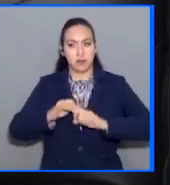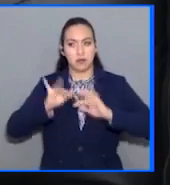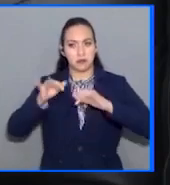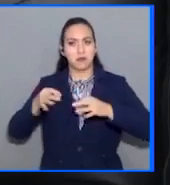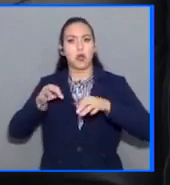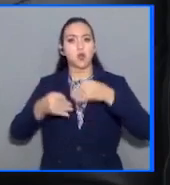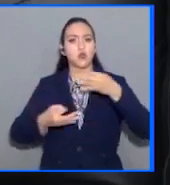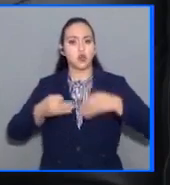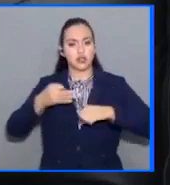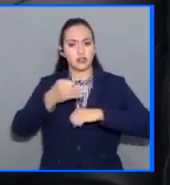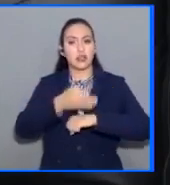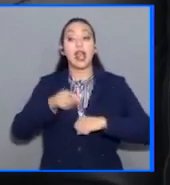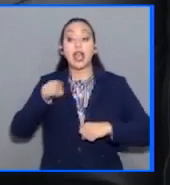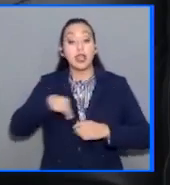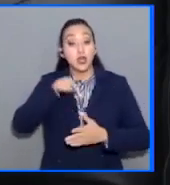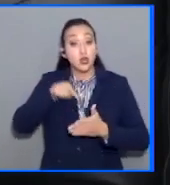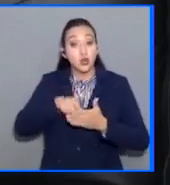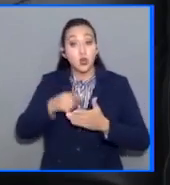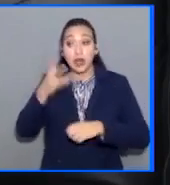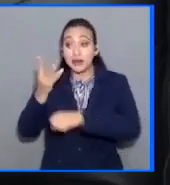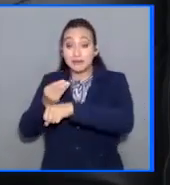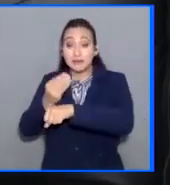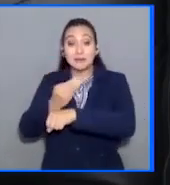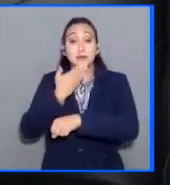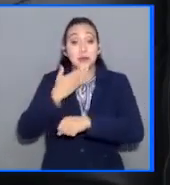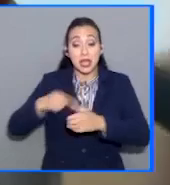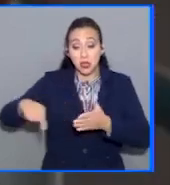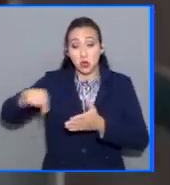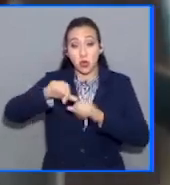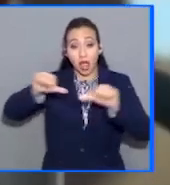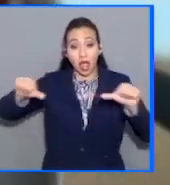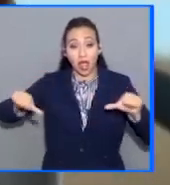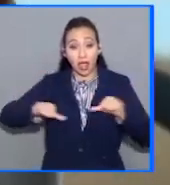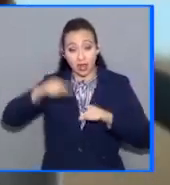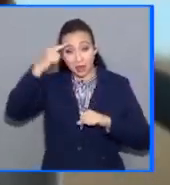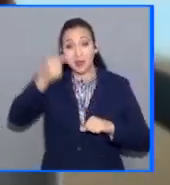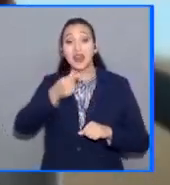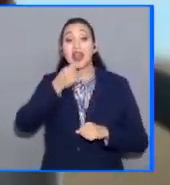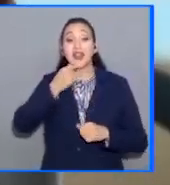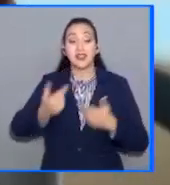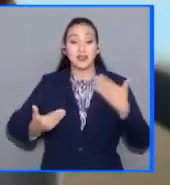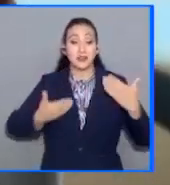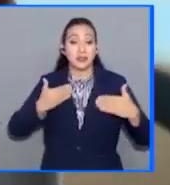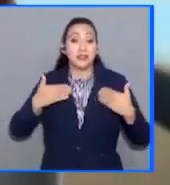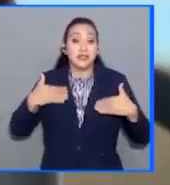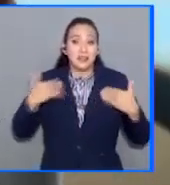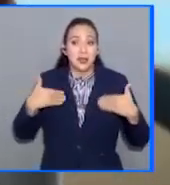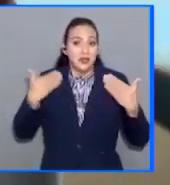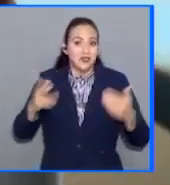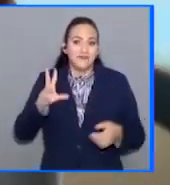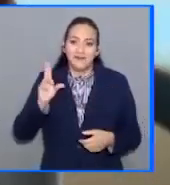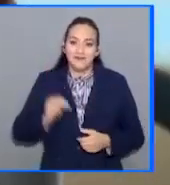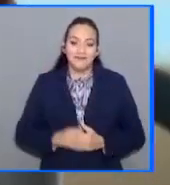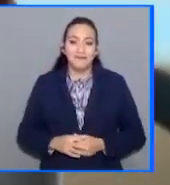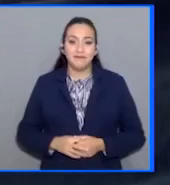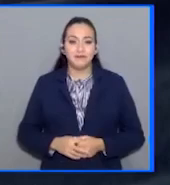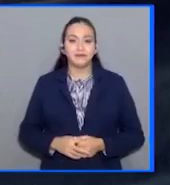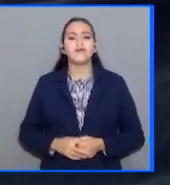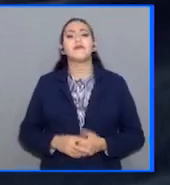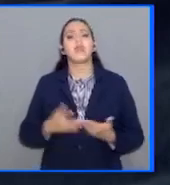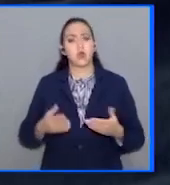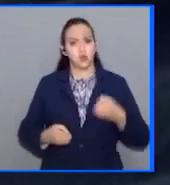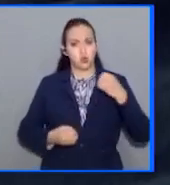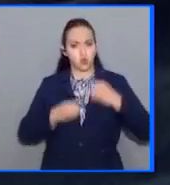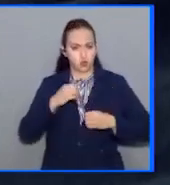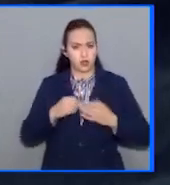se encuentran adaptados espacios para los niños y las niñas. Agregaron que el sistema de justicia, al estar construido desde una